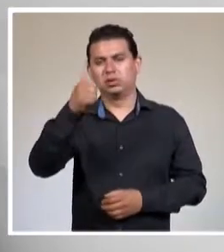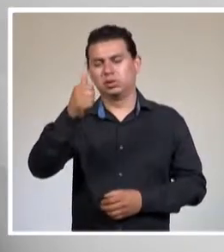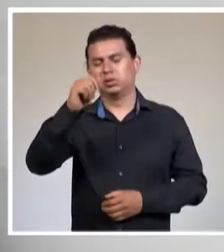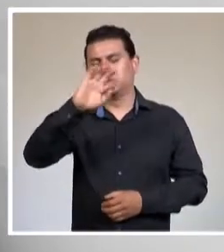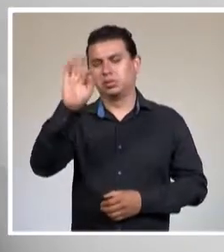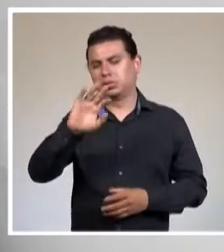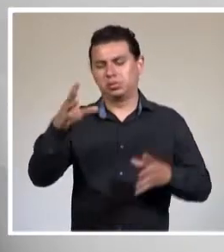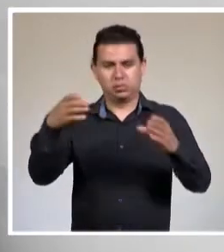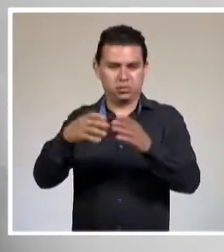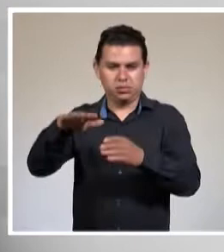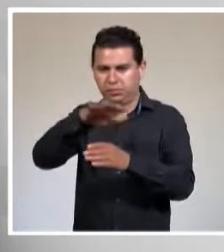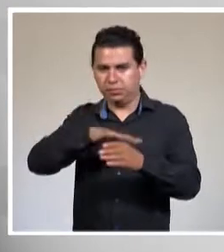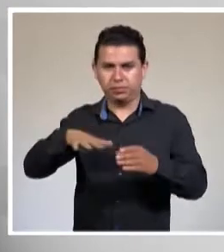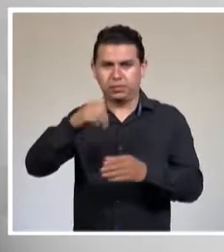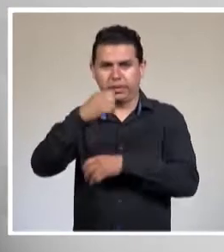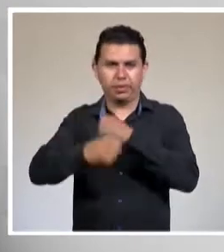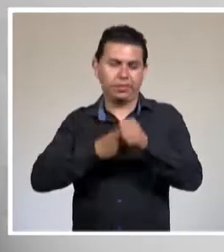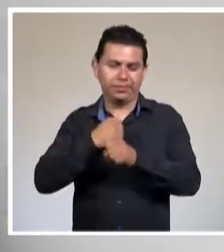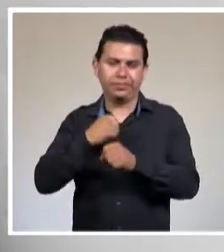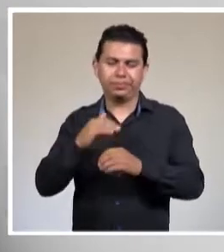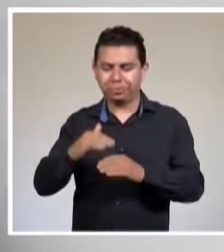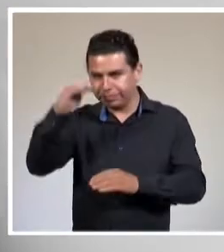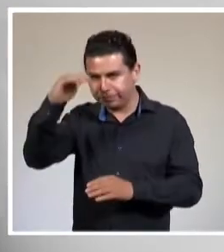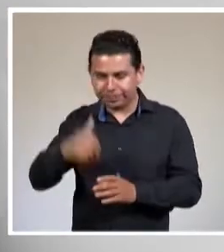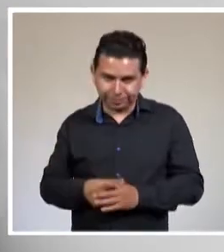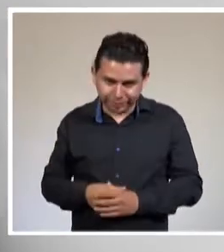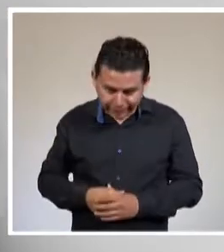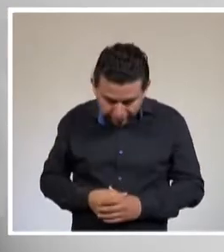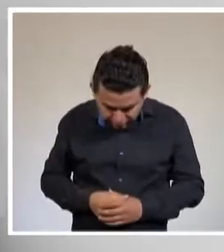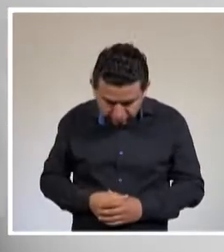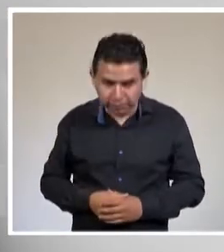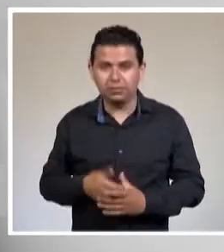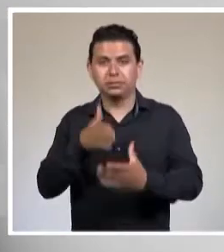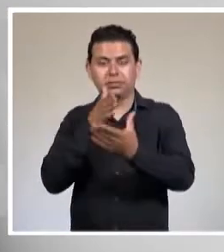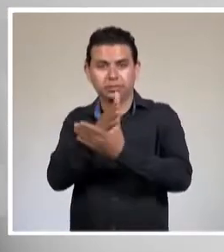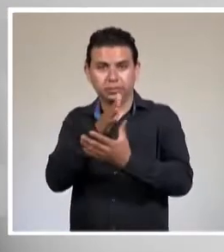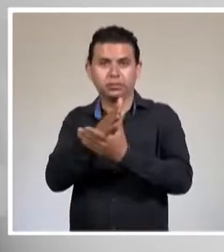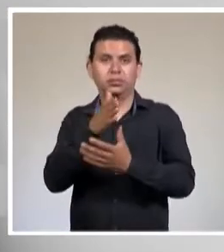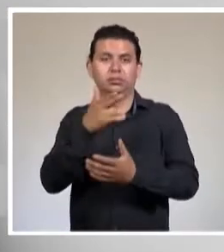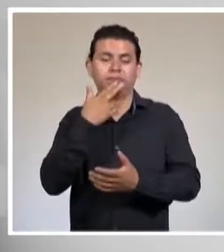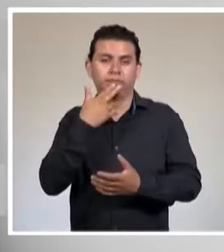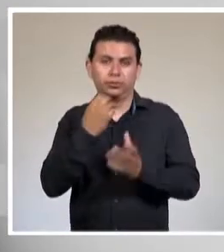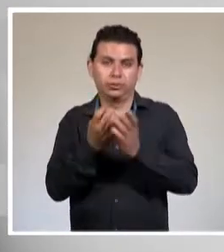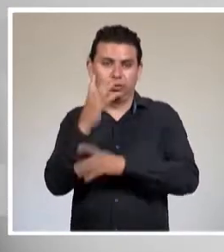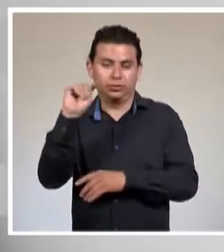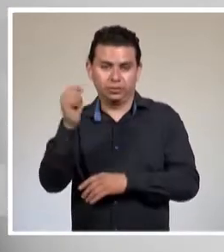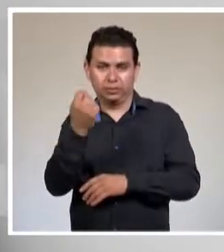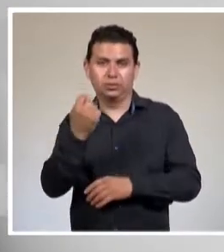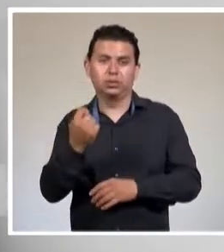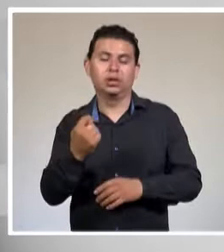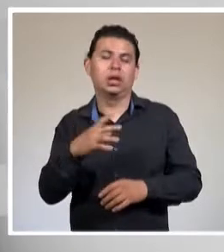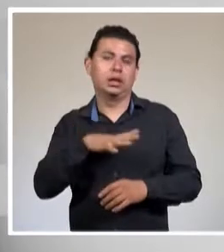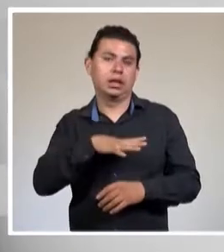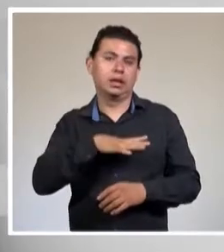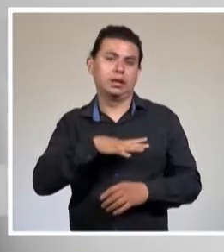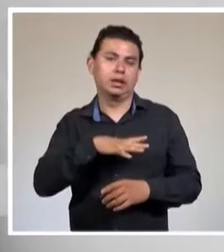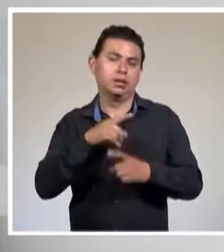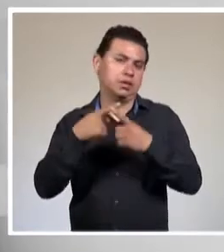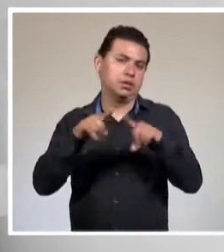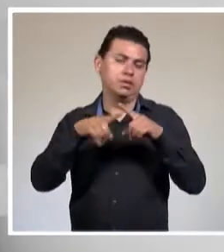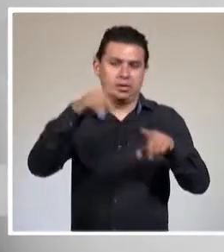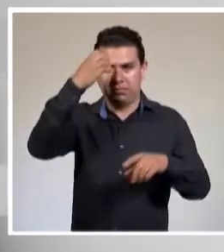de la población de 6 años y más respecto al acceso y uso de tecnologías existen otras